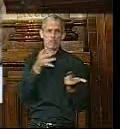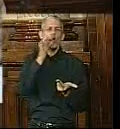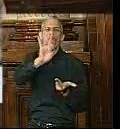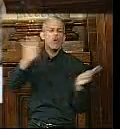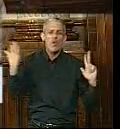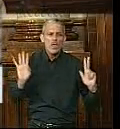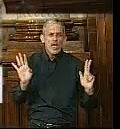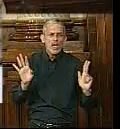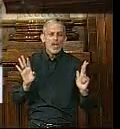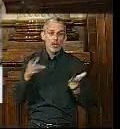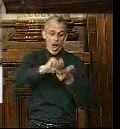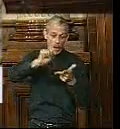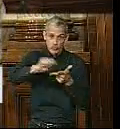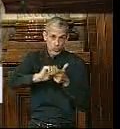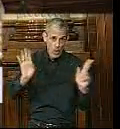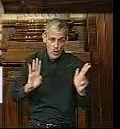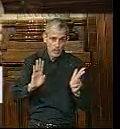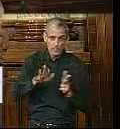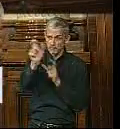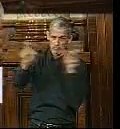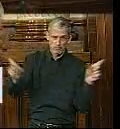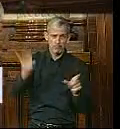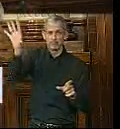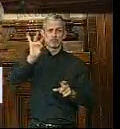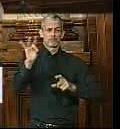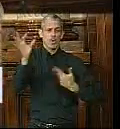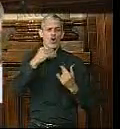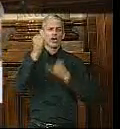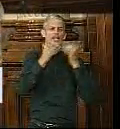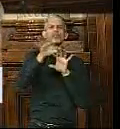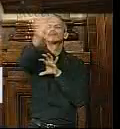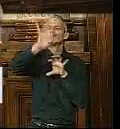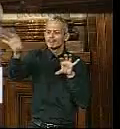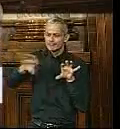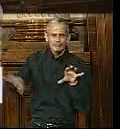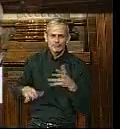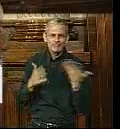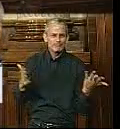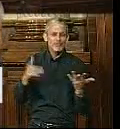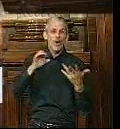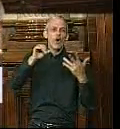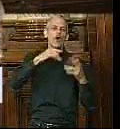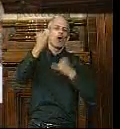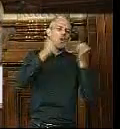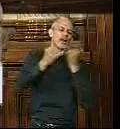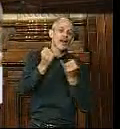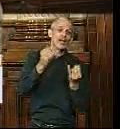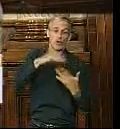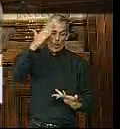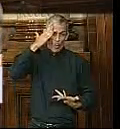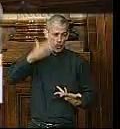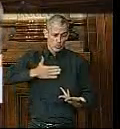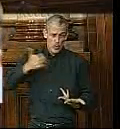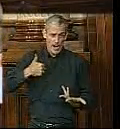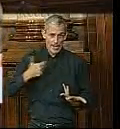no sé, autores, relatos regionales, relatos de nuestra